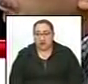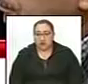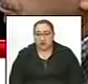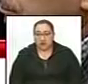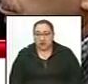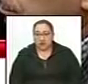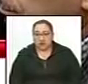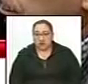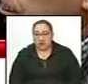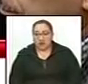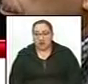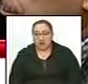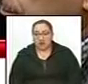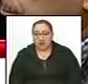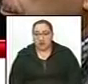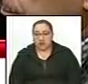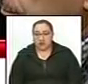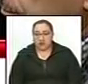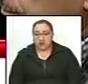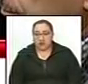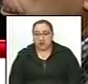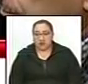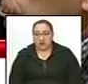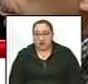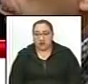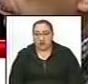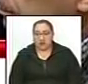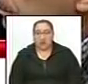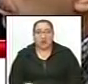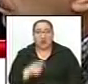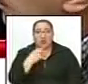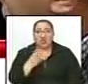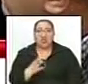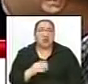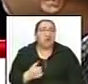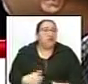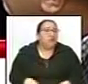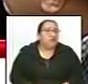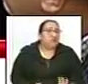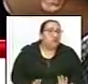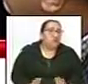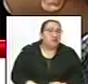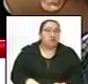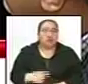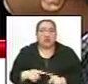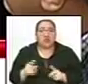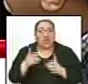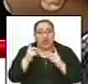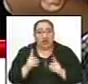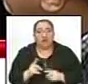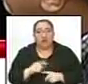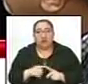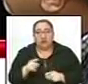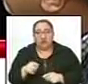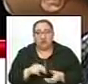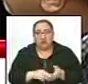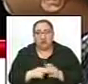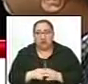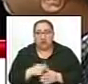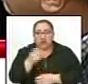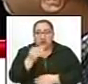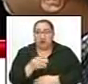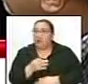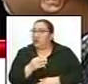llamen blindaje, paso al costado, qué sé yo, así es la democracia. Pero la democracia,